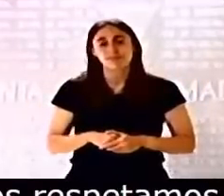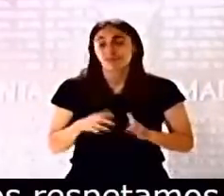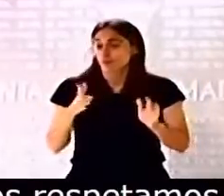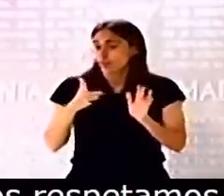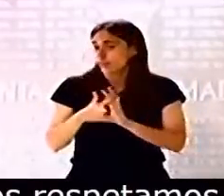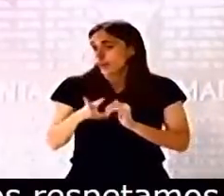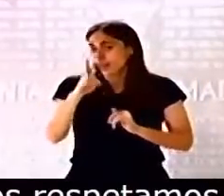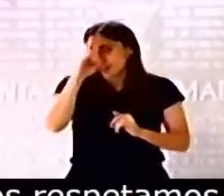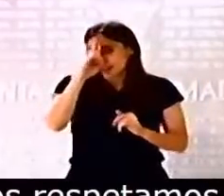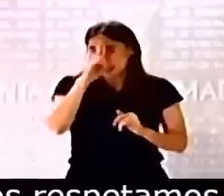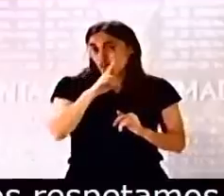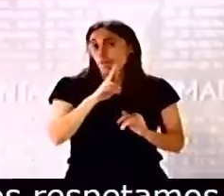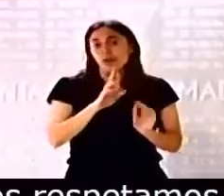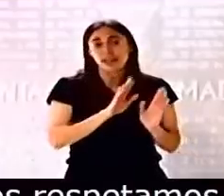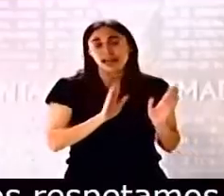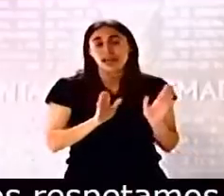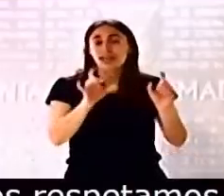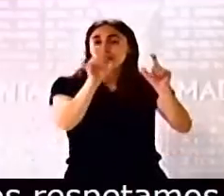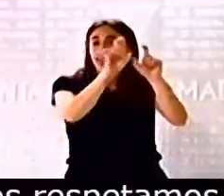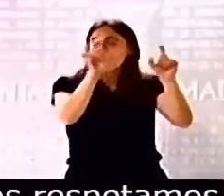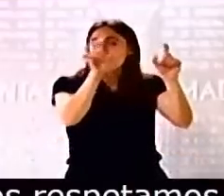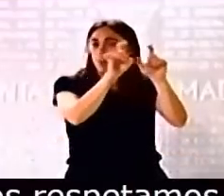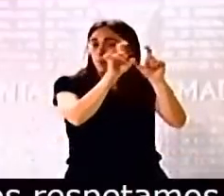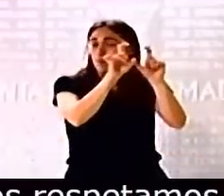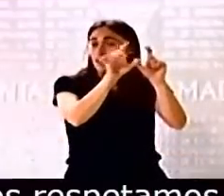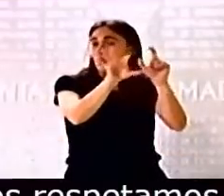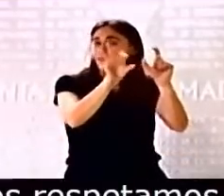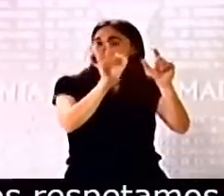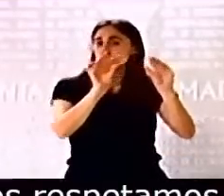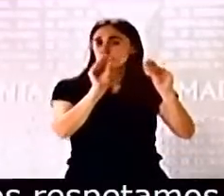Respetar las decisiones que ha adoptado la compañía.